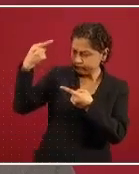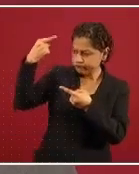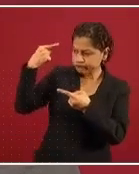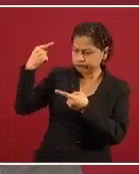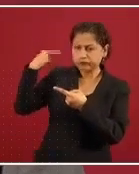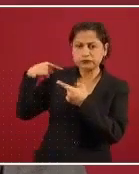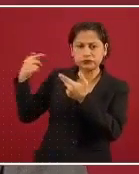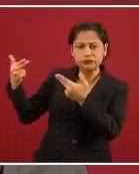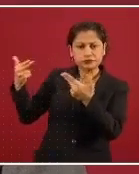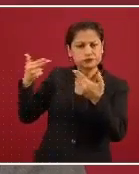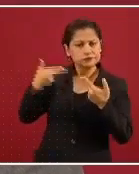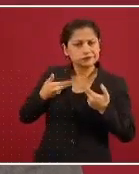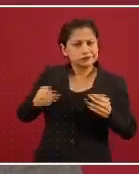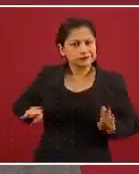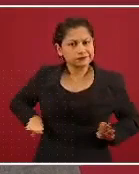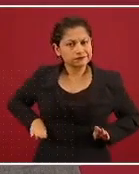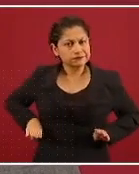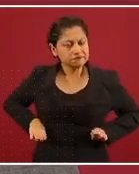Es